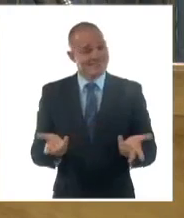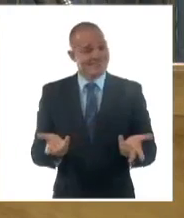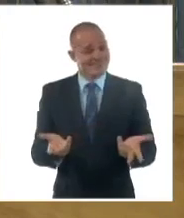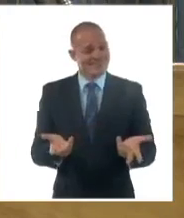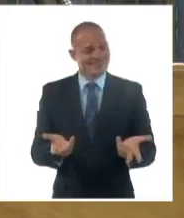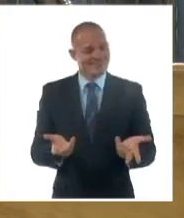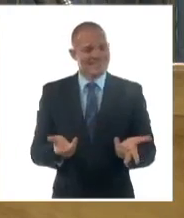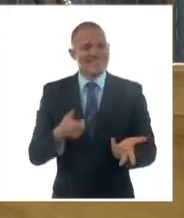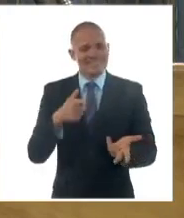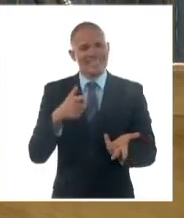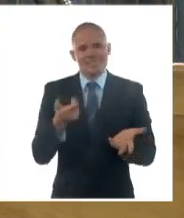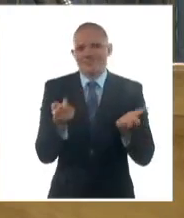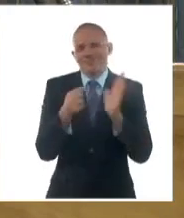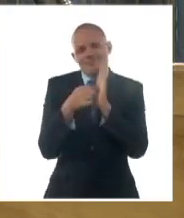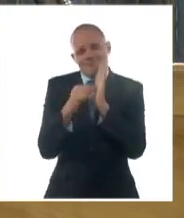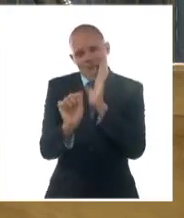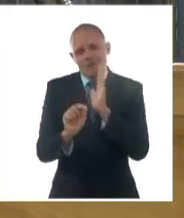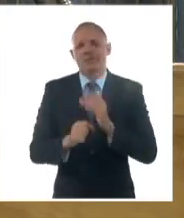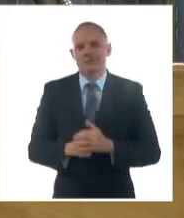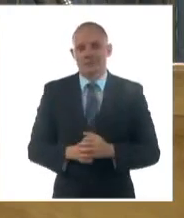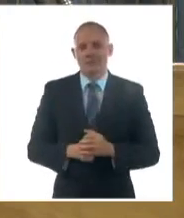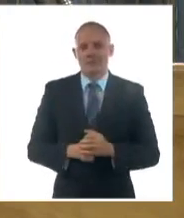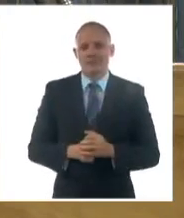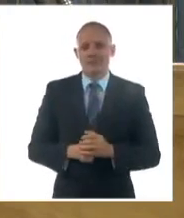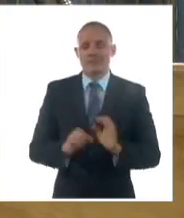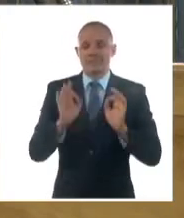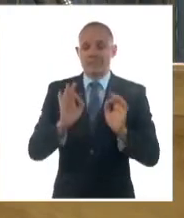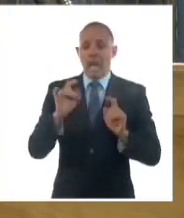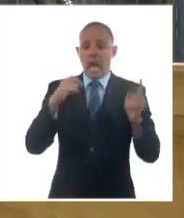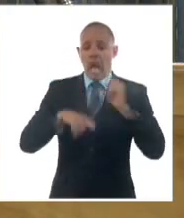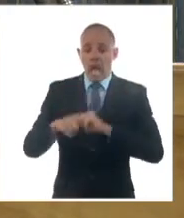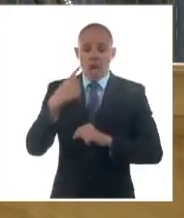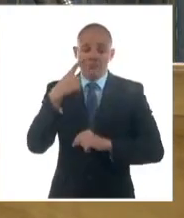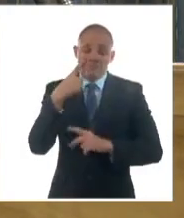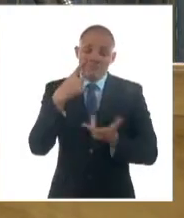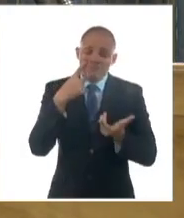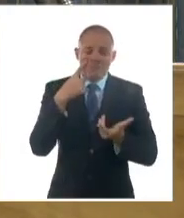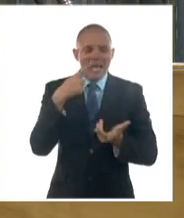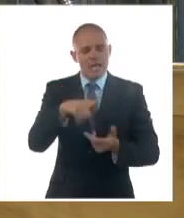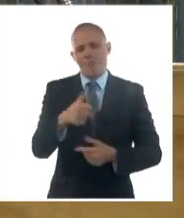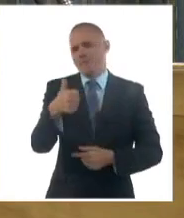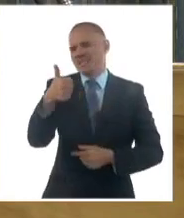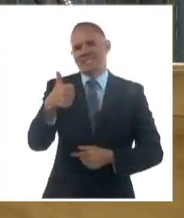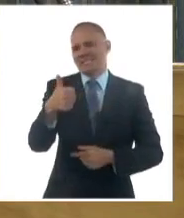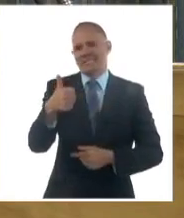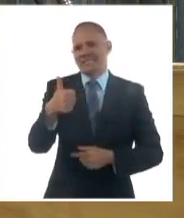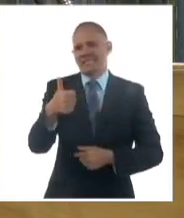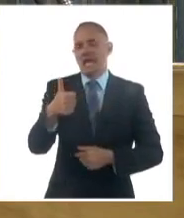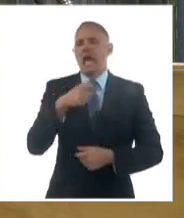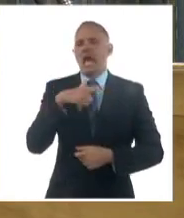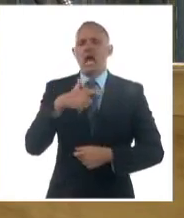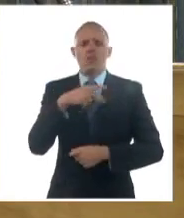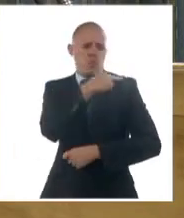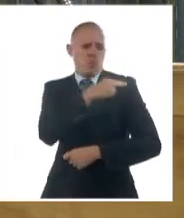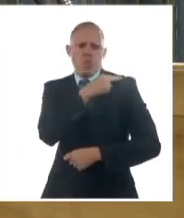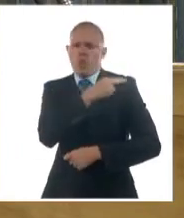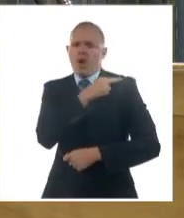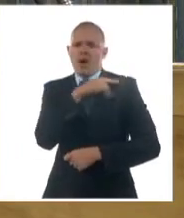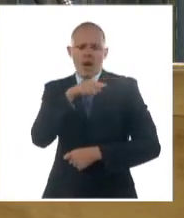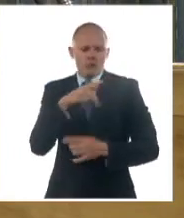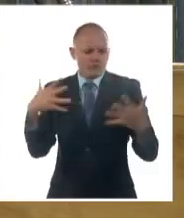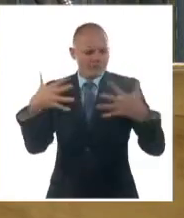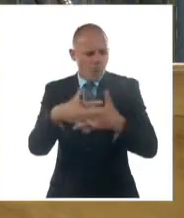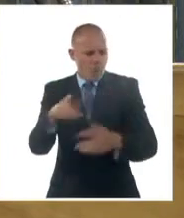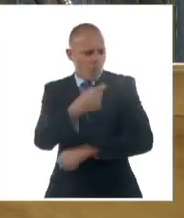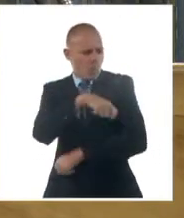final, los cuadros que son los que están más cerca del pueblo, que son los que tienen que garantizar